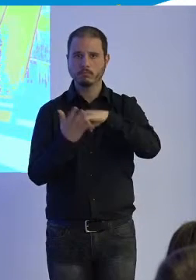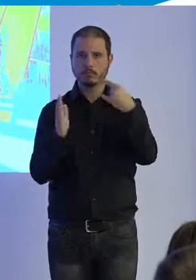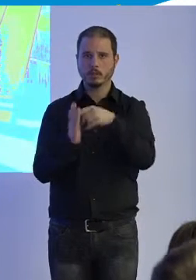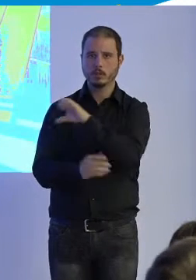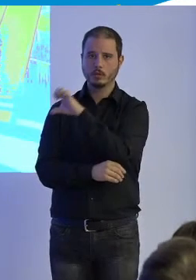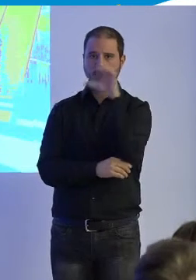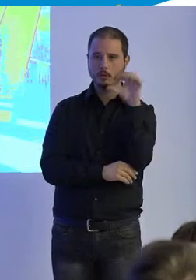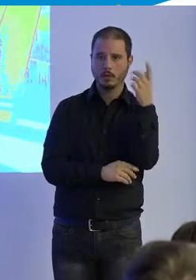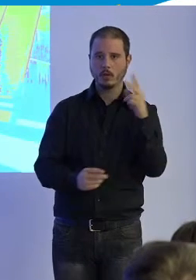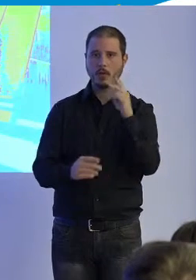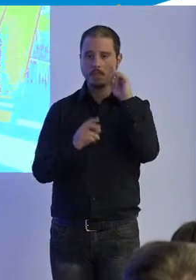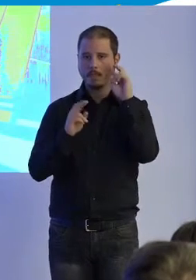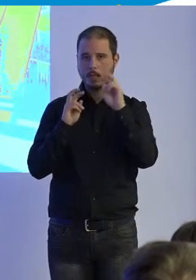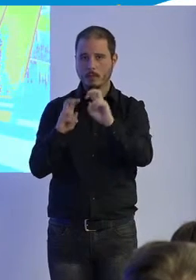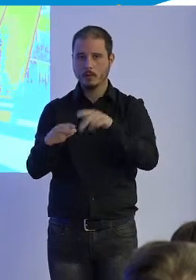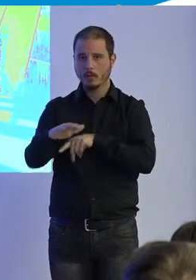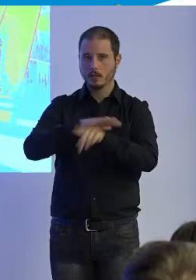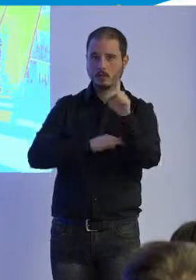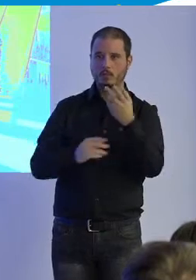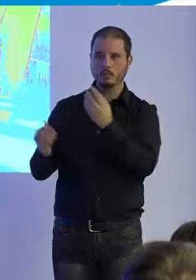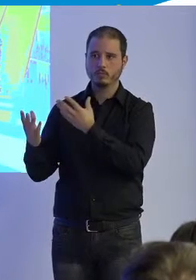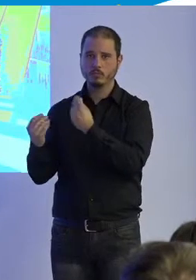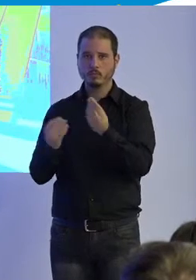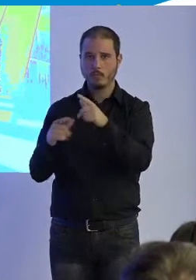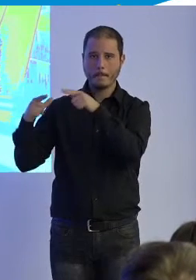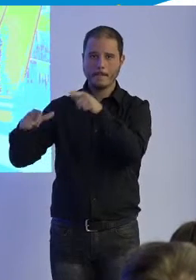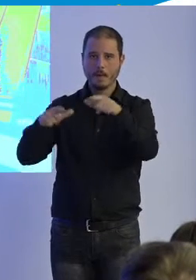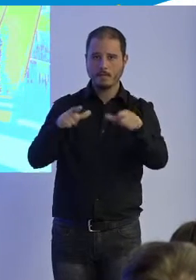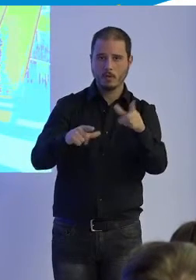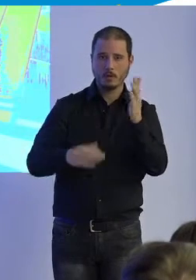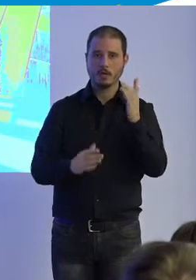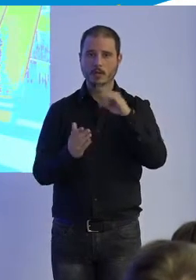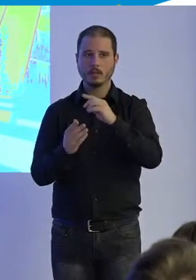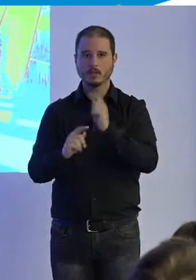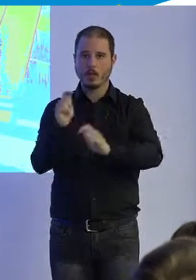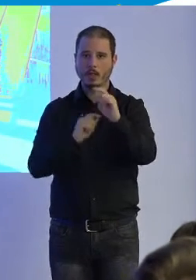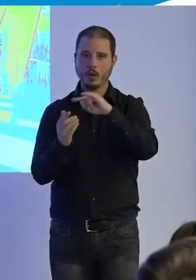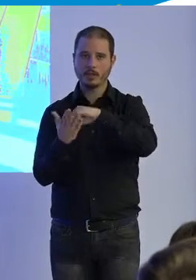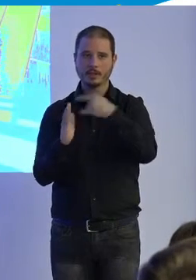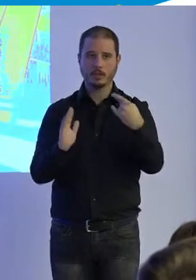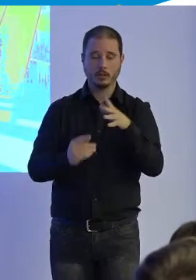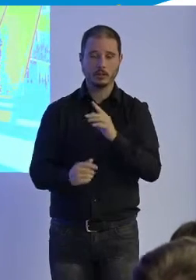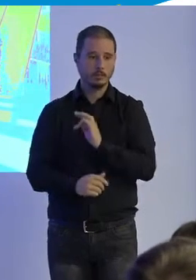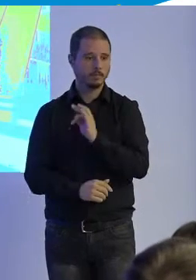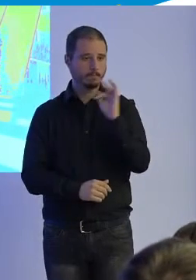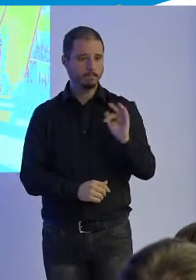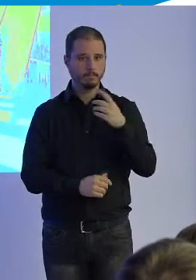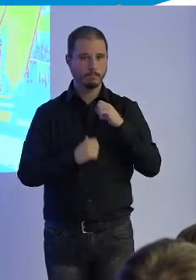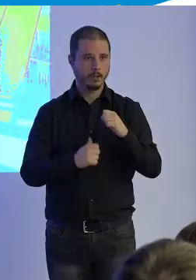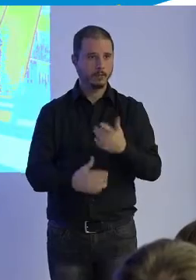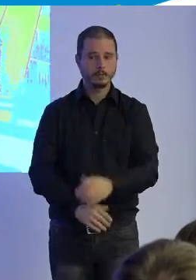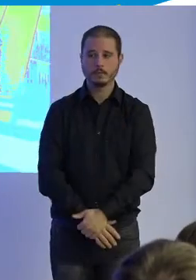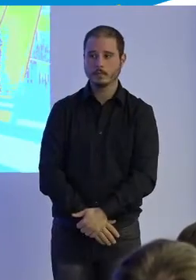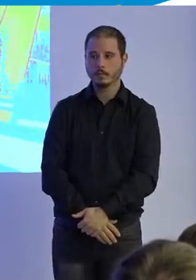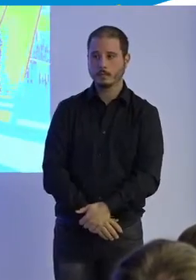desarrollo, así como la presencia en diferentes plataformas y asociaciones tecnológicas. Así que empezamos por ti, Diego, cuando quieras. Pues si no os importa,